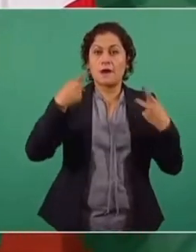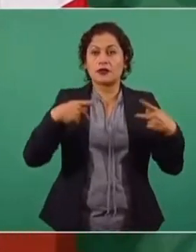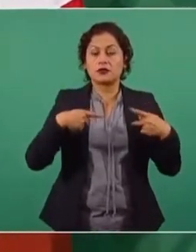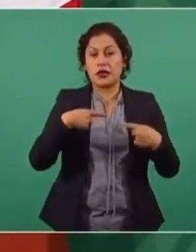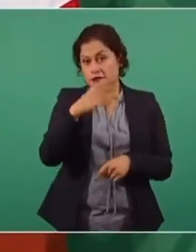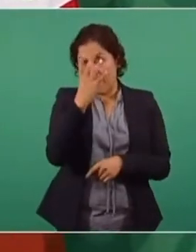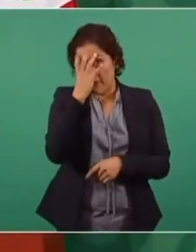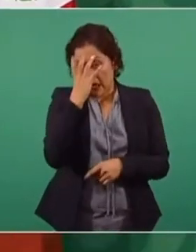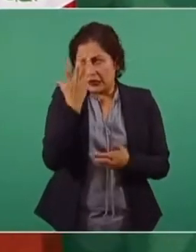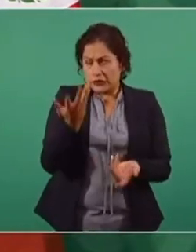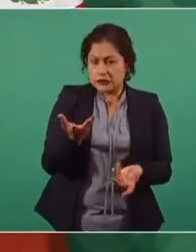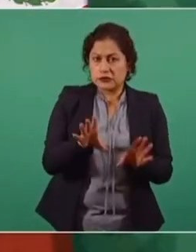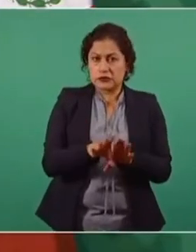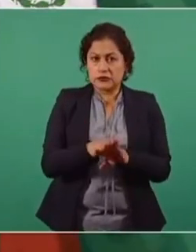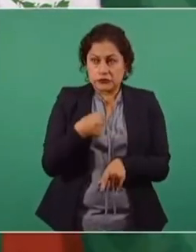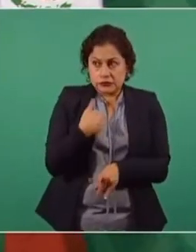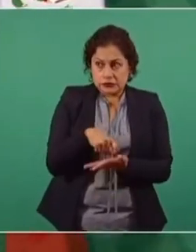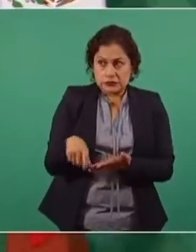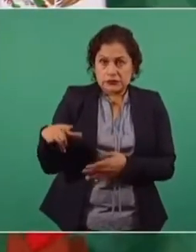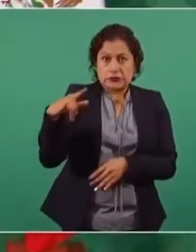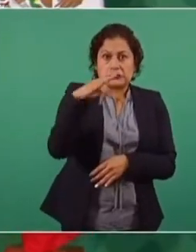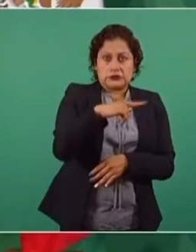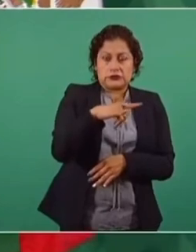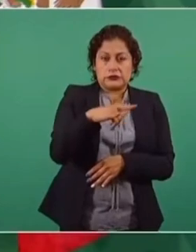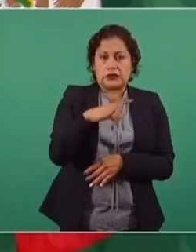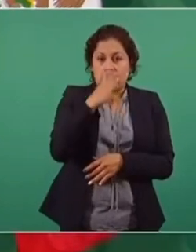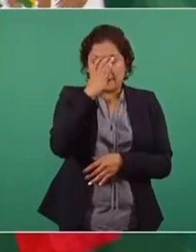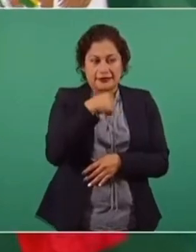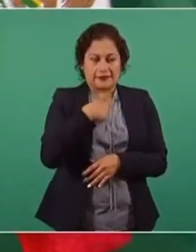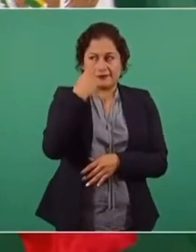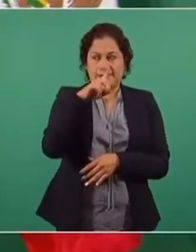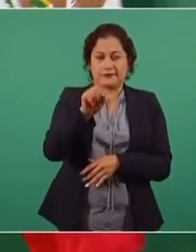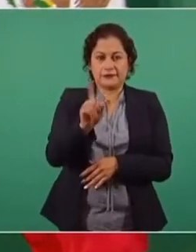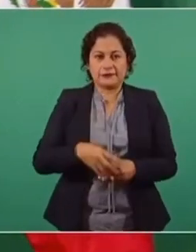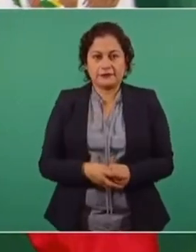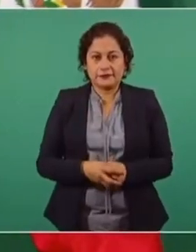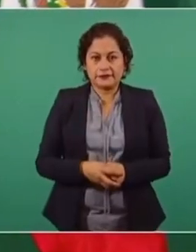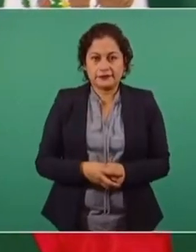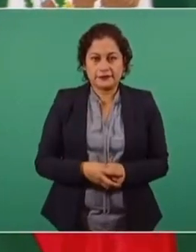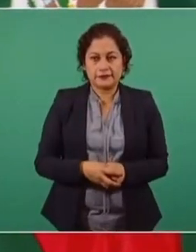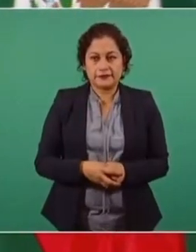que se sepa de que alguien es dueño de un avión así.